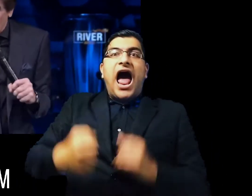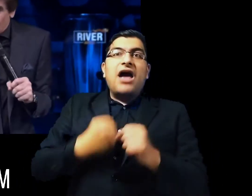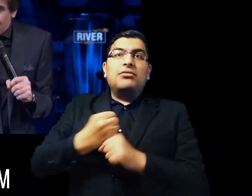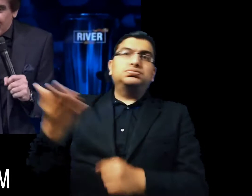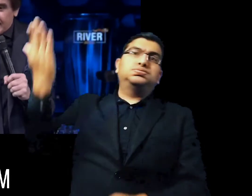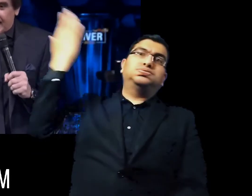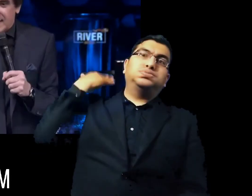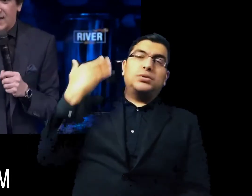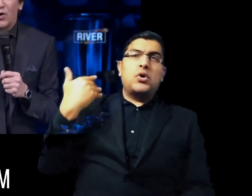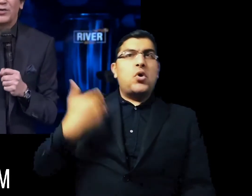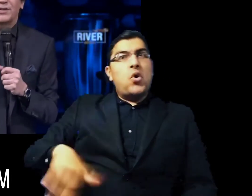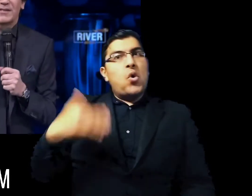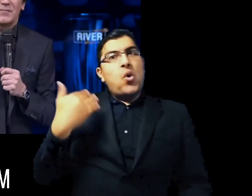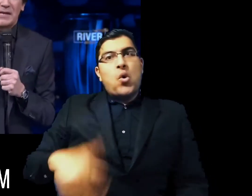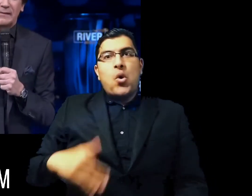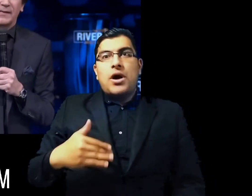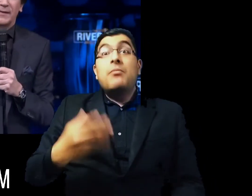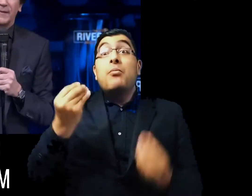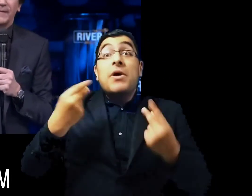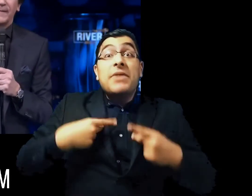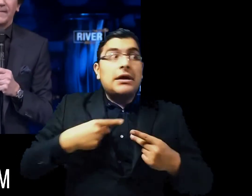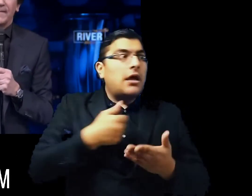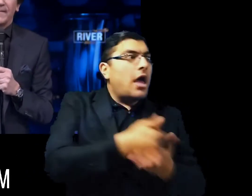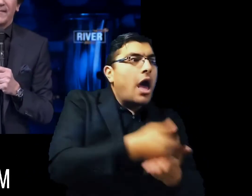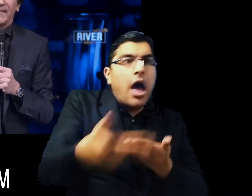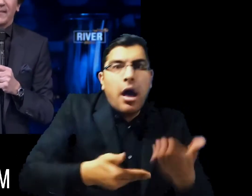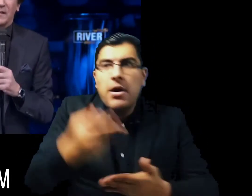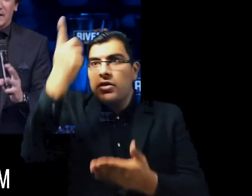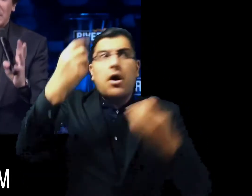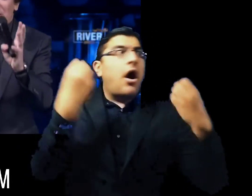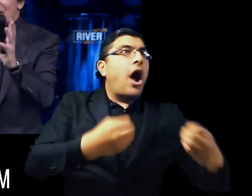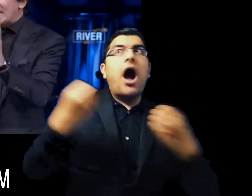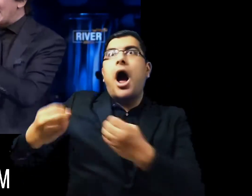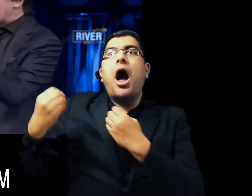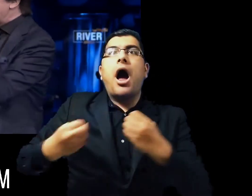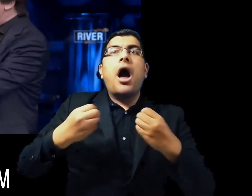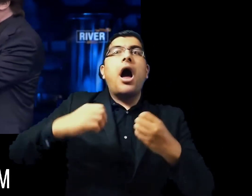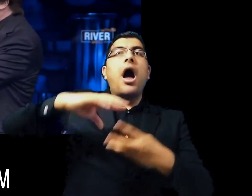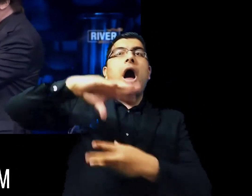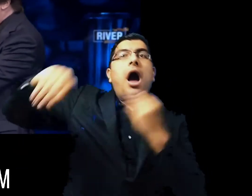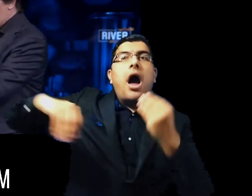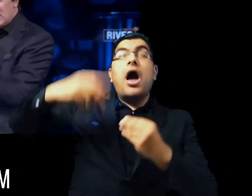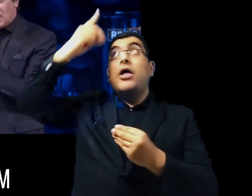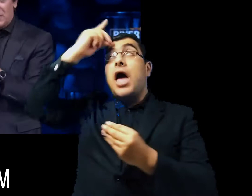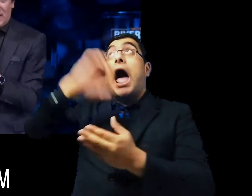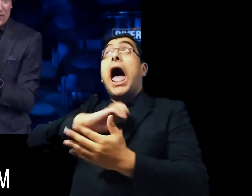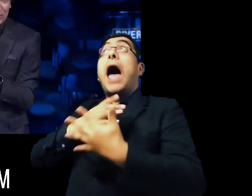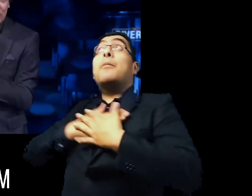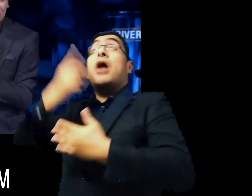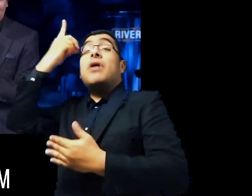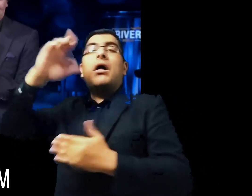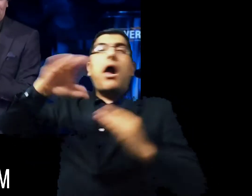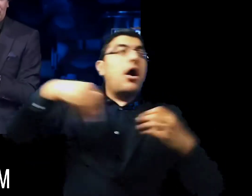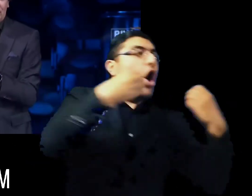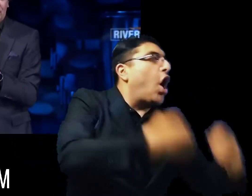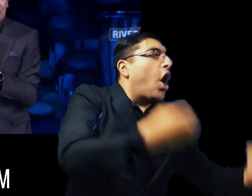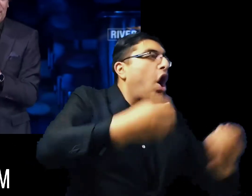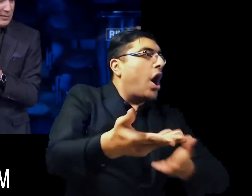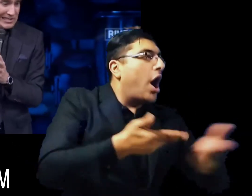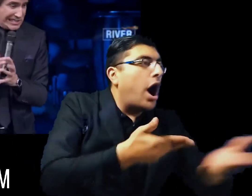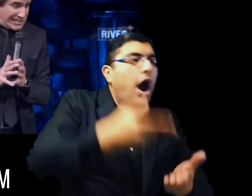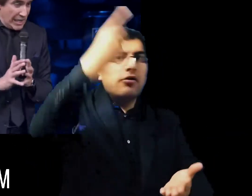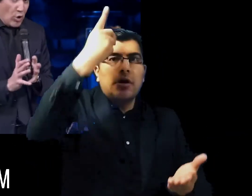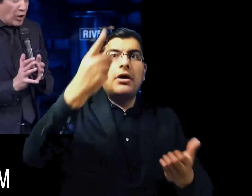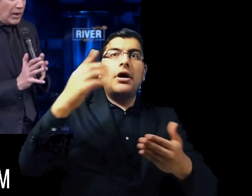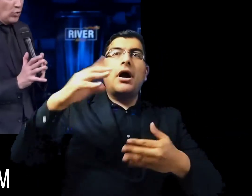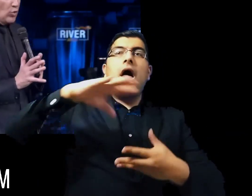Hay un montón de gente que se esconde tras el ministerio y reemplaza el amar a Dios por el servir a Dios. Tal